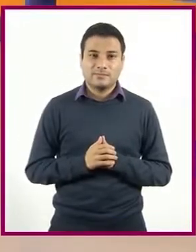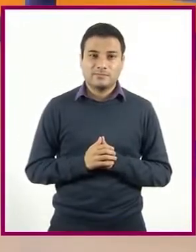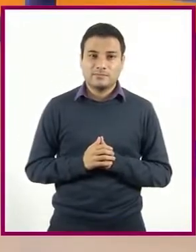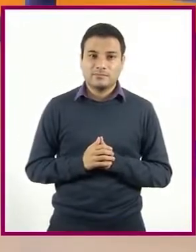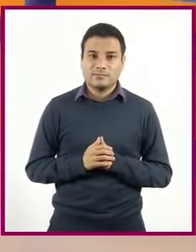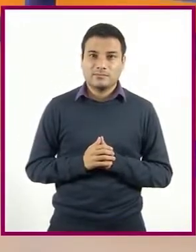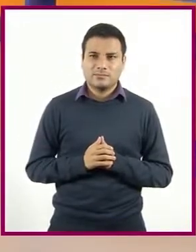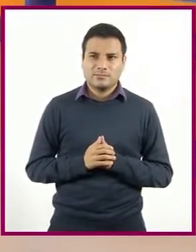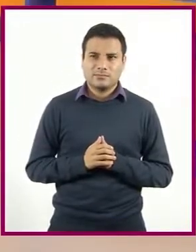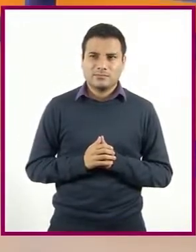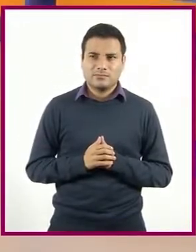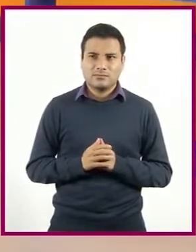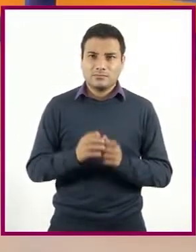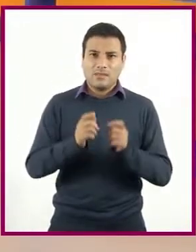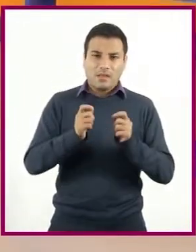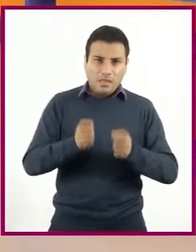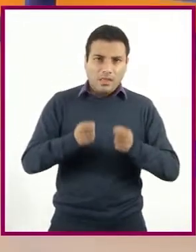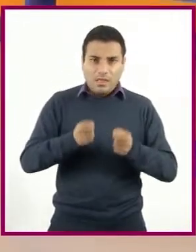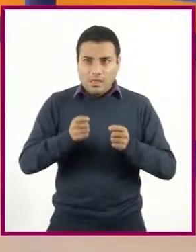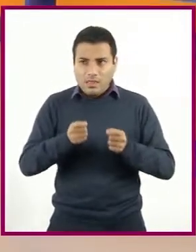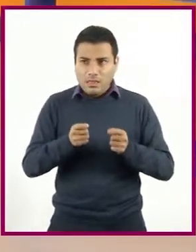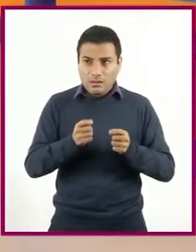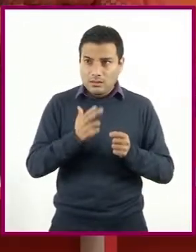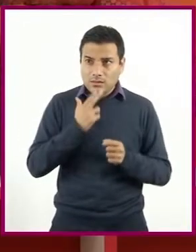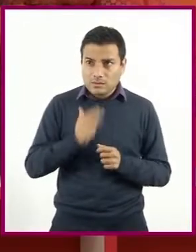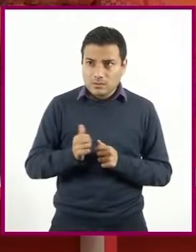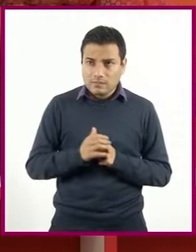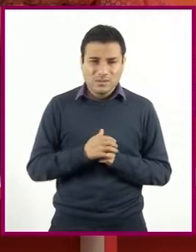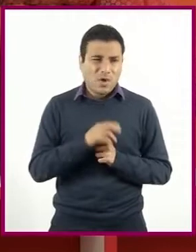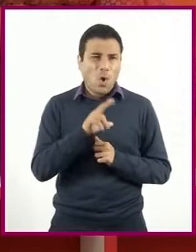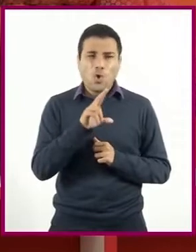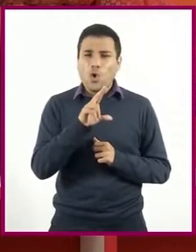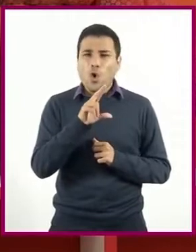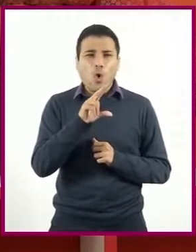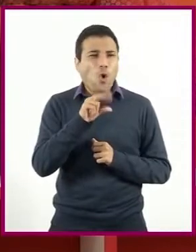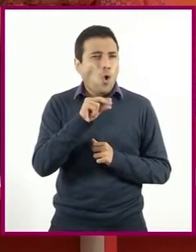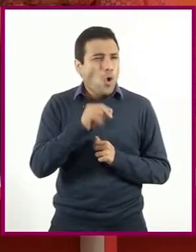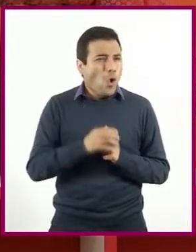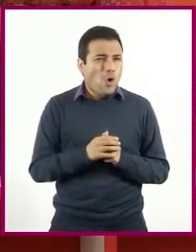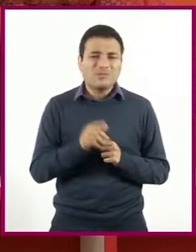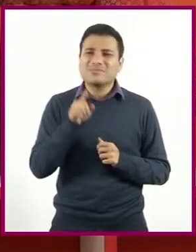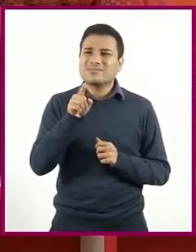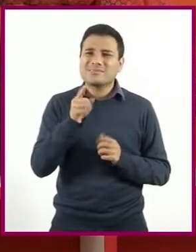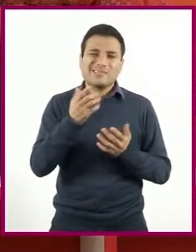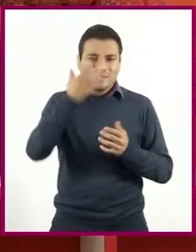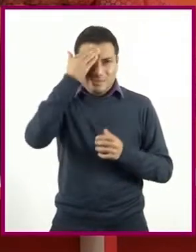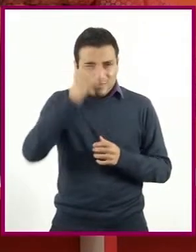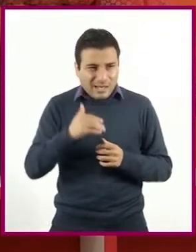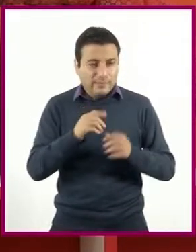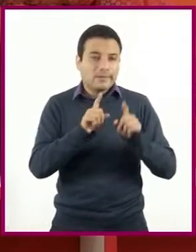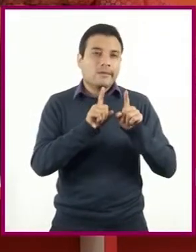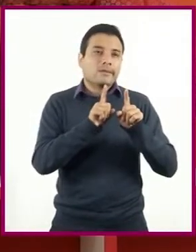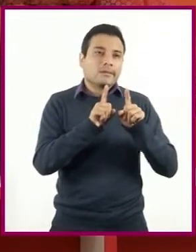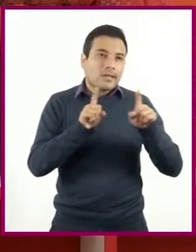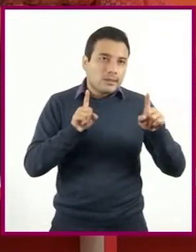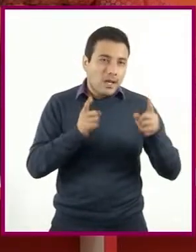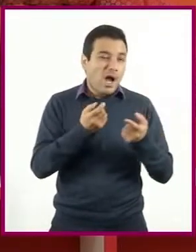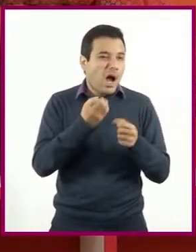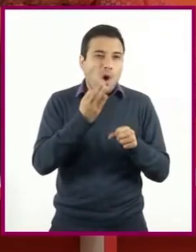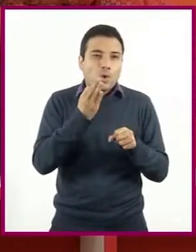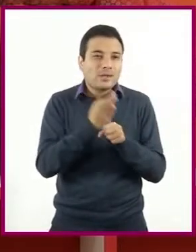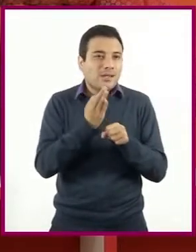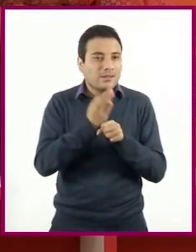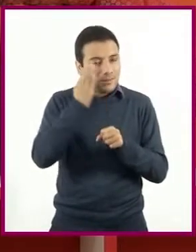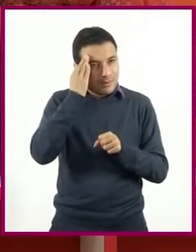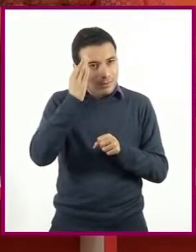¿Se le descompuso la carreta acaso? Ah, no. Es que hay tantas cosas, la sana distancia. Mire, en esta época, doña